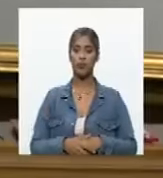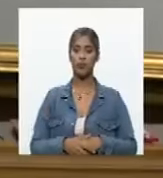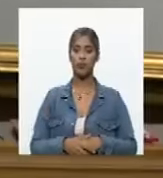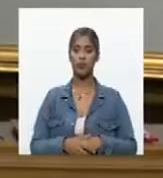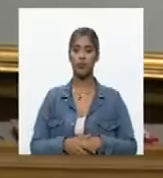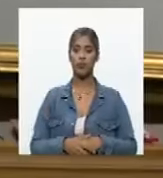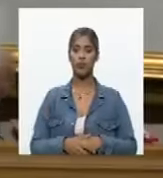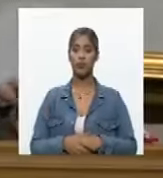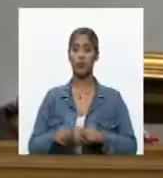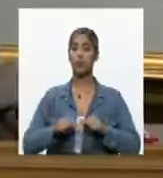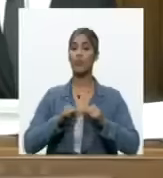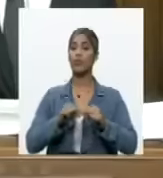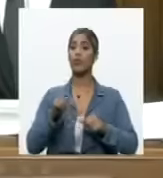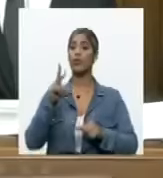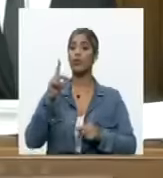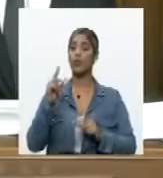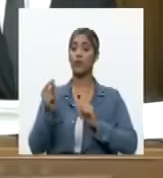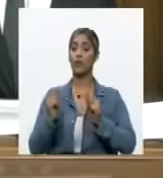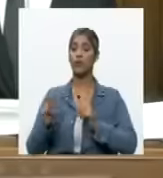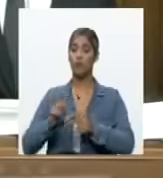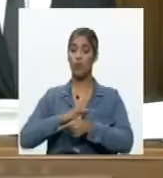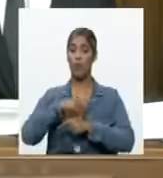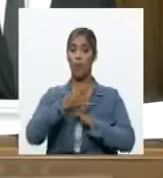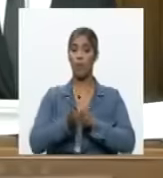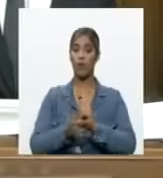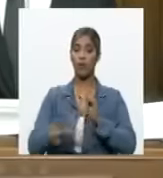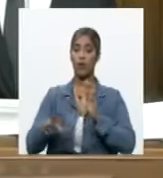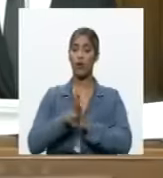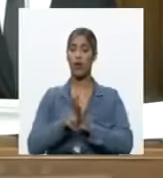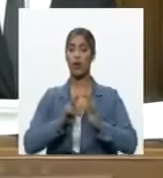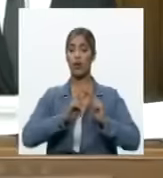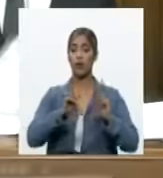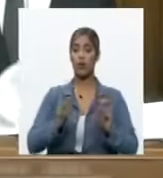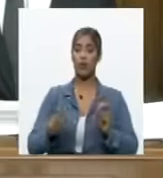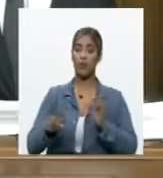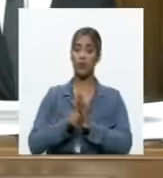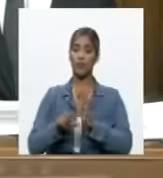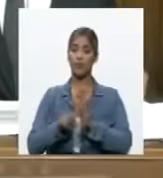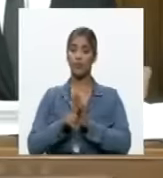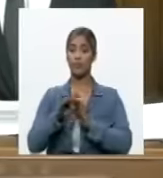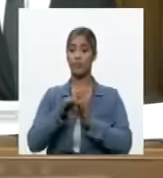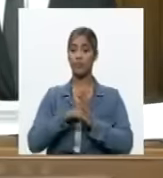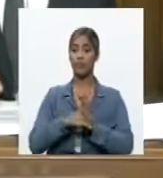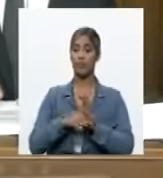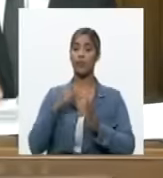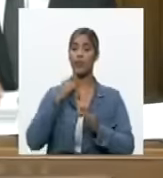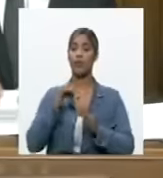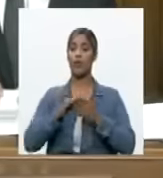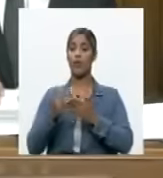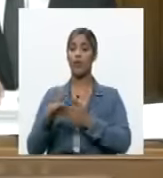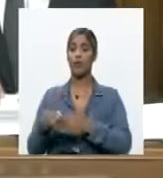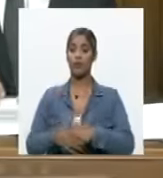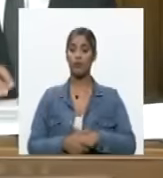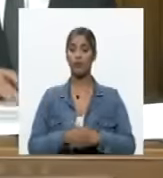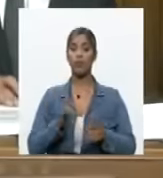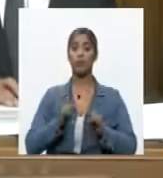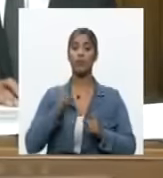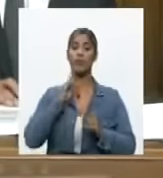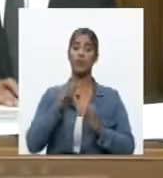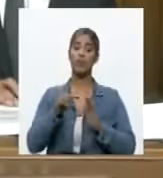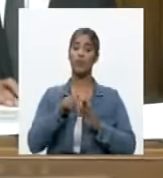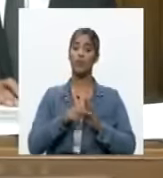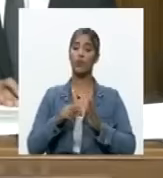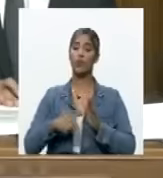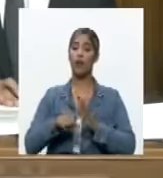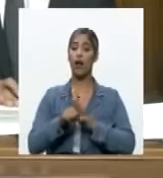secretaria. Continuación de la segunda discusión del proyecto de ley de reforma de la Ley Orgánica de las Comunas, de acuerdo con lo establecido